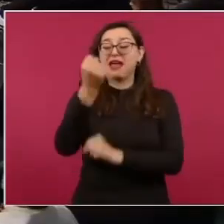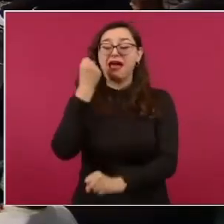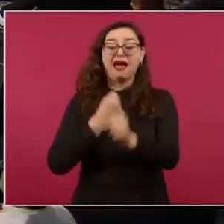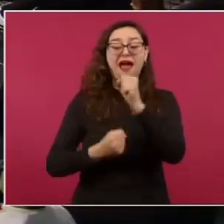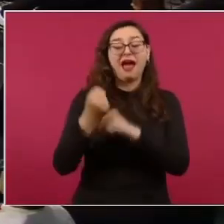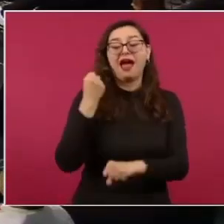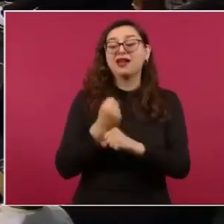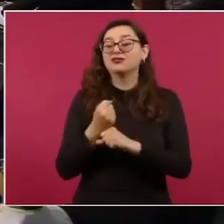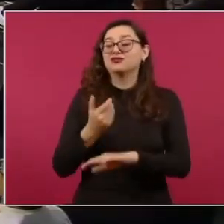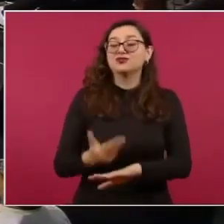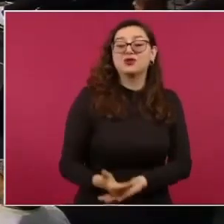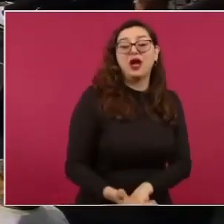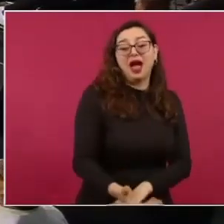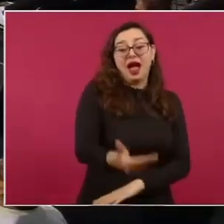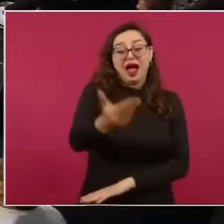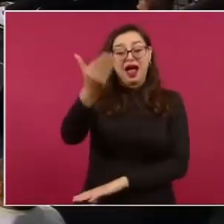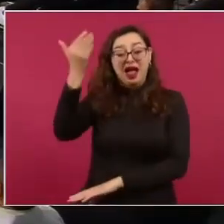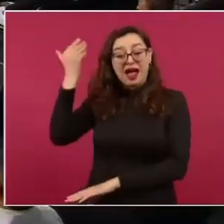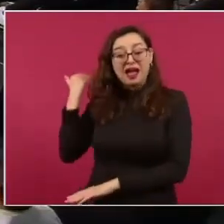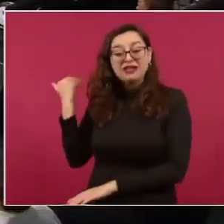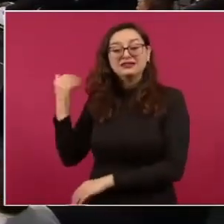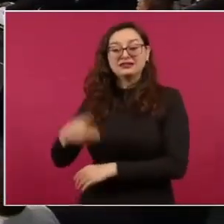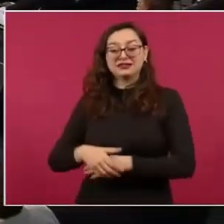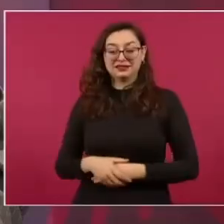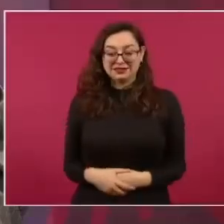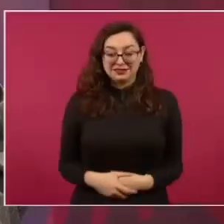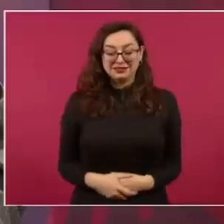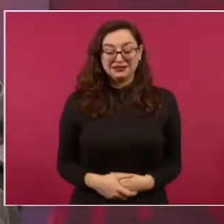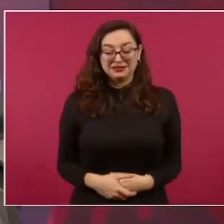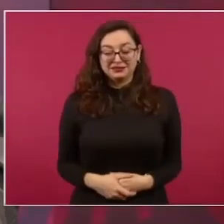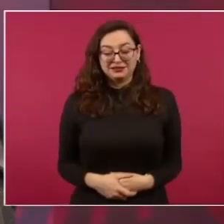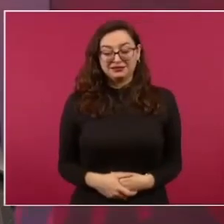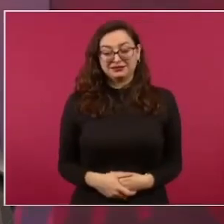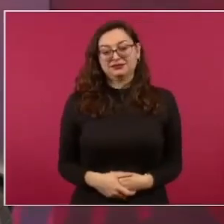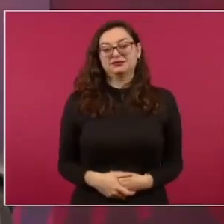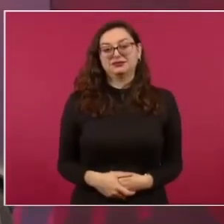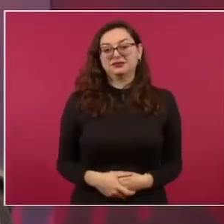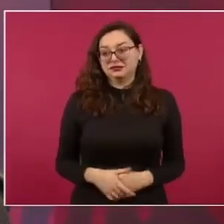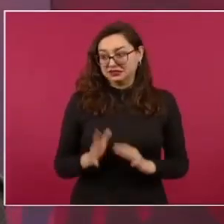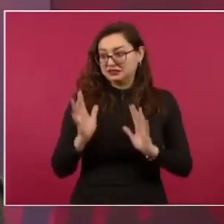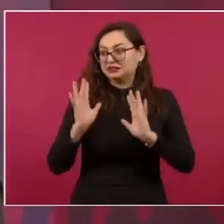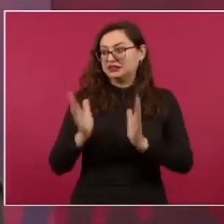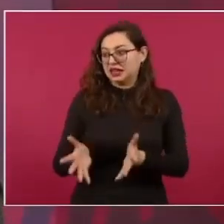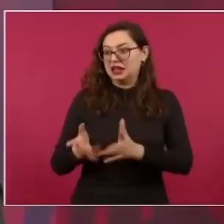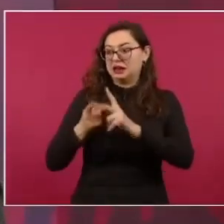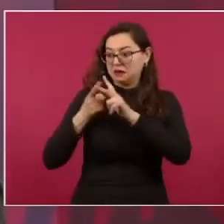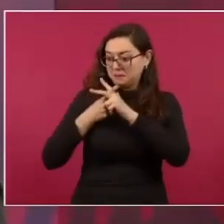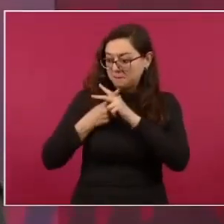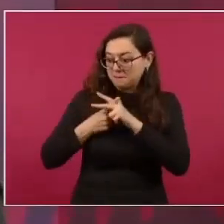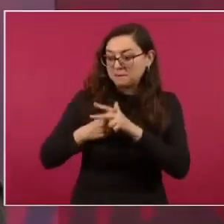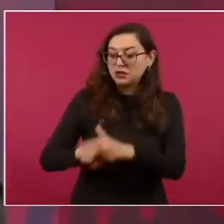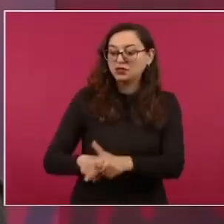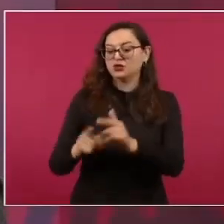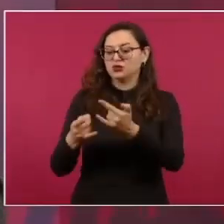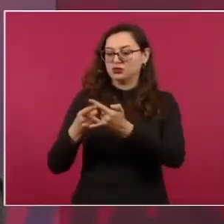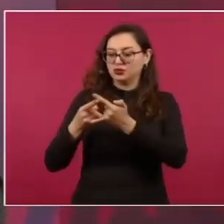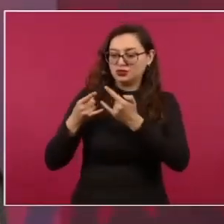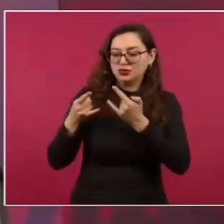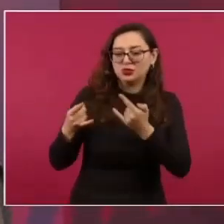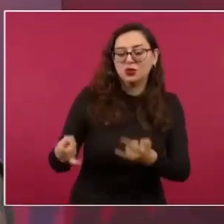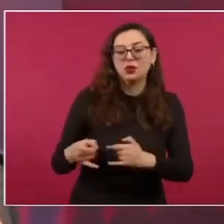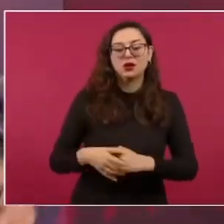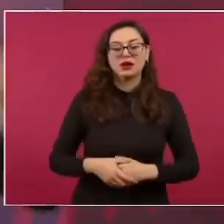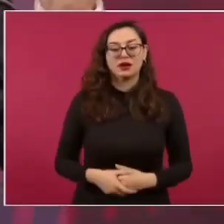Cuando envié mi mensaje de Año Nuevo en